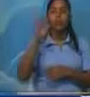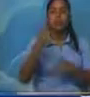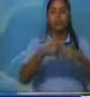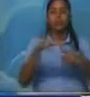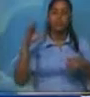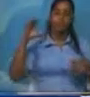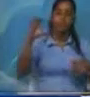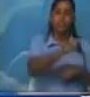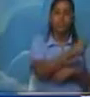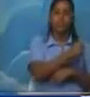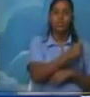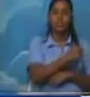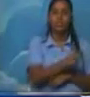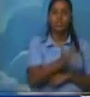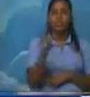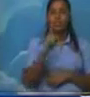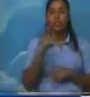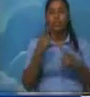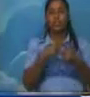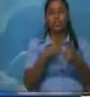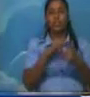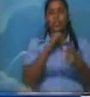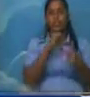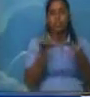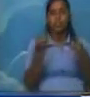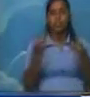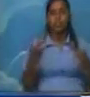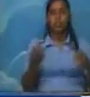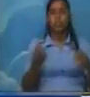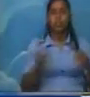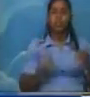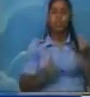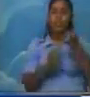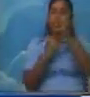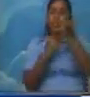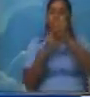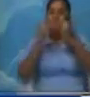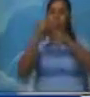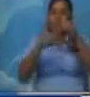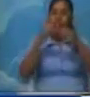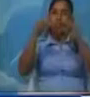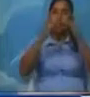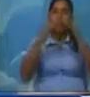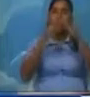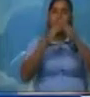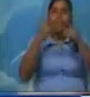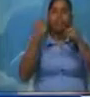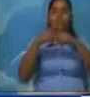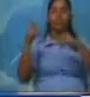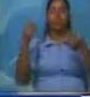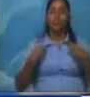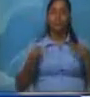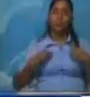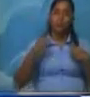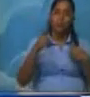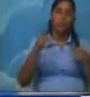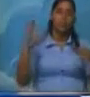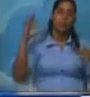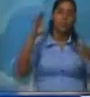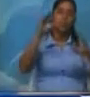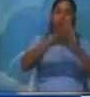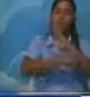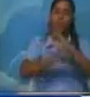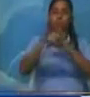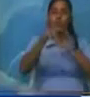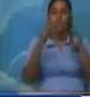quita Ah no eso es demasiado edificarás una casa y otro habitará en ella te quitan la casa